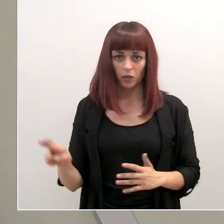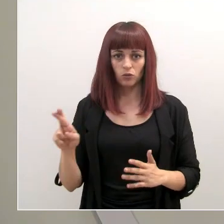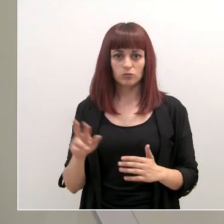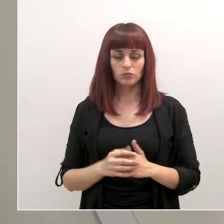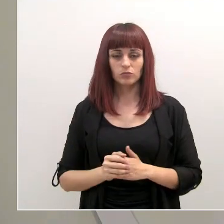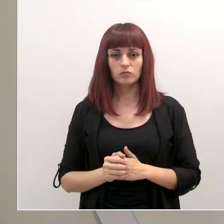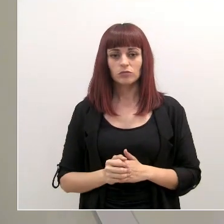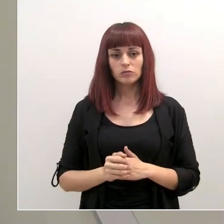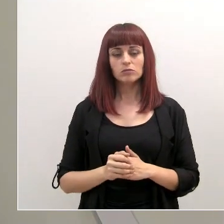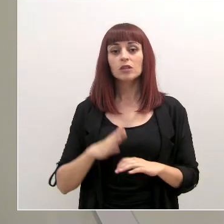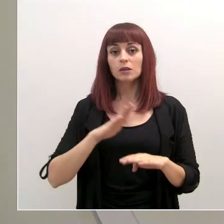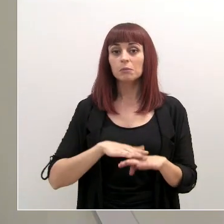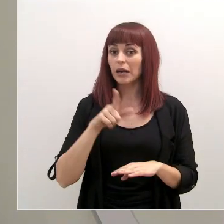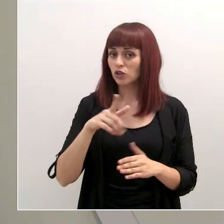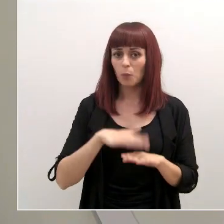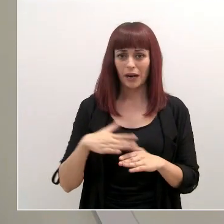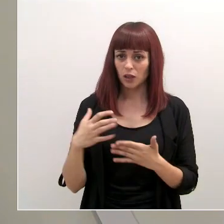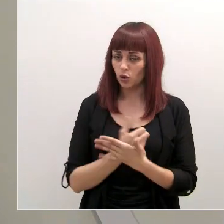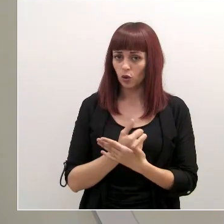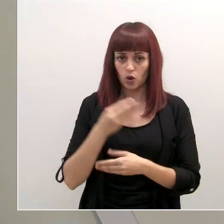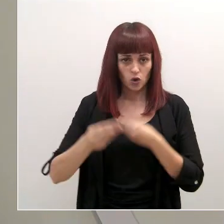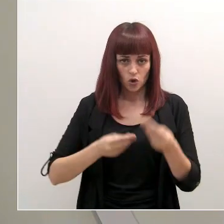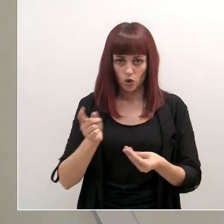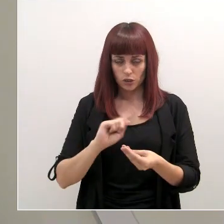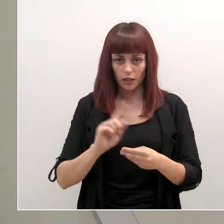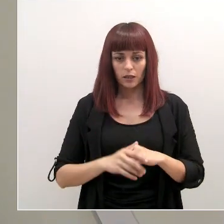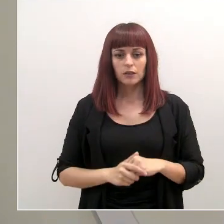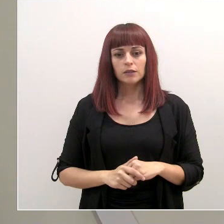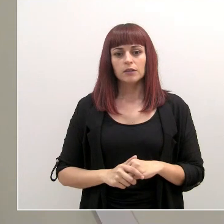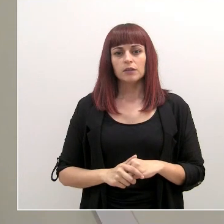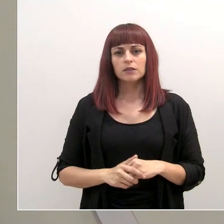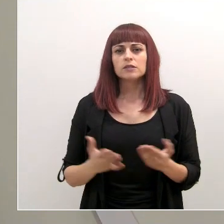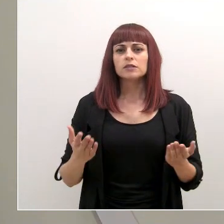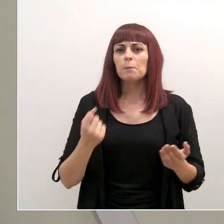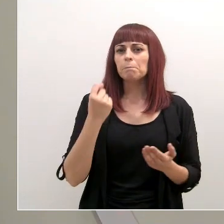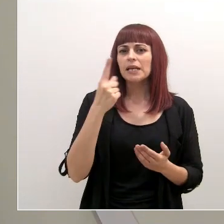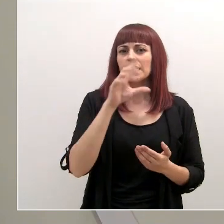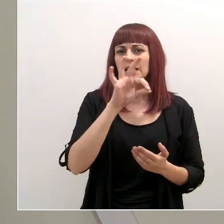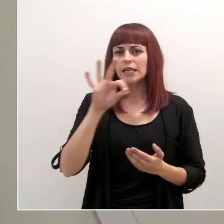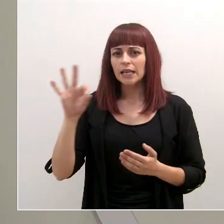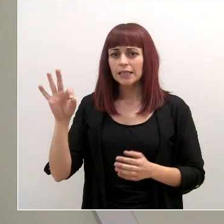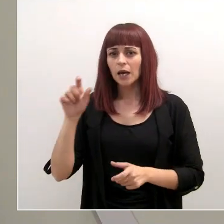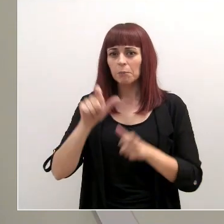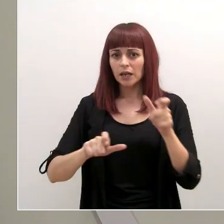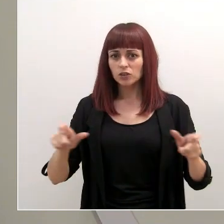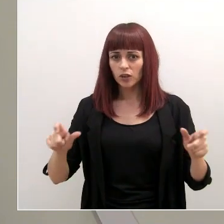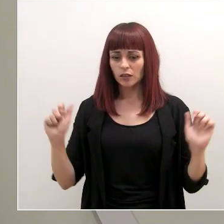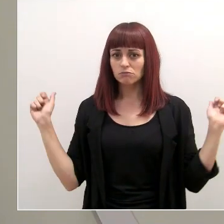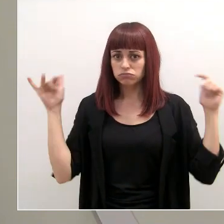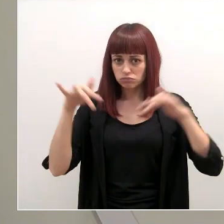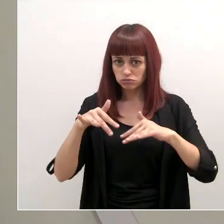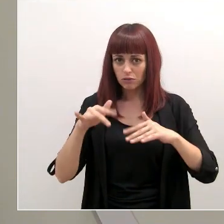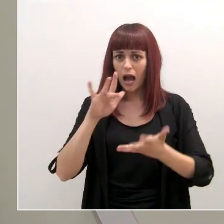ratificamos para eso y para todo. Vale, pero entonces eso fue un incumplimiento de la normativa, o sea, Vox incumplió la normativa.